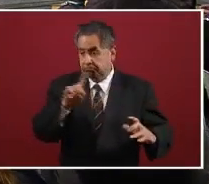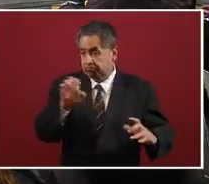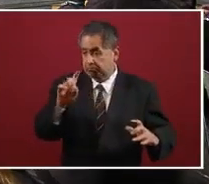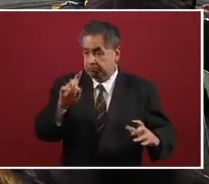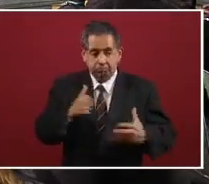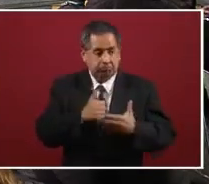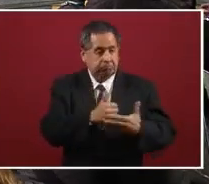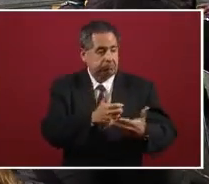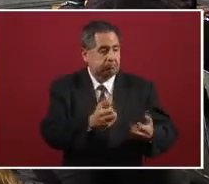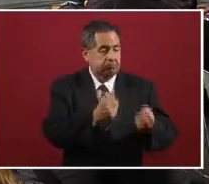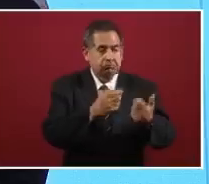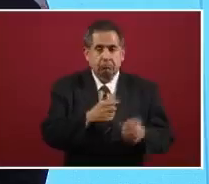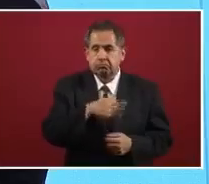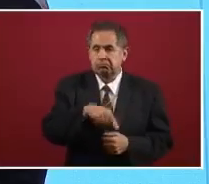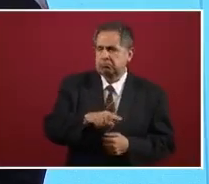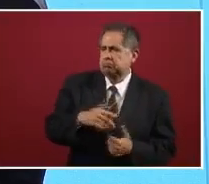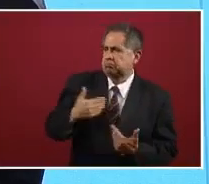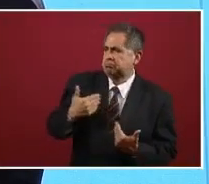aceptación